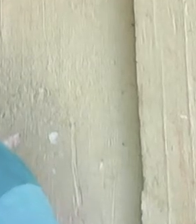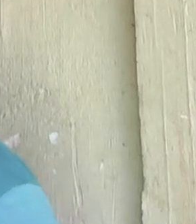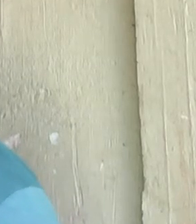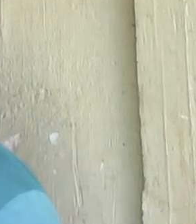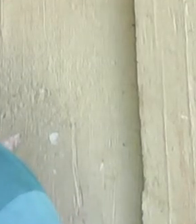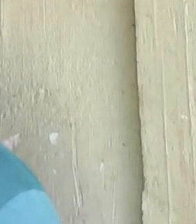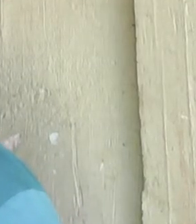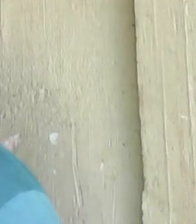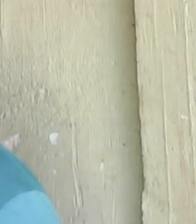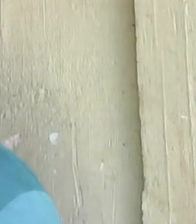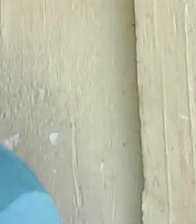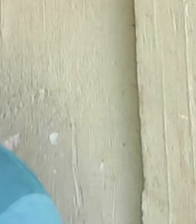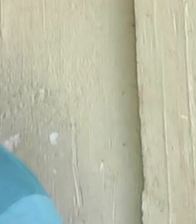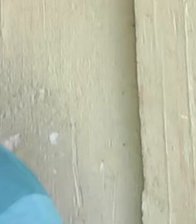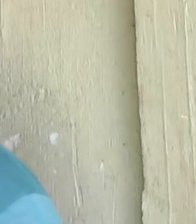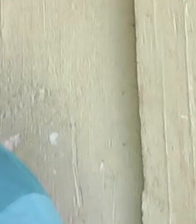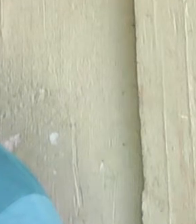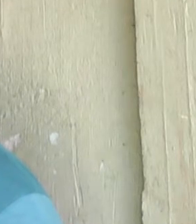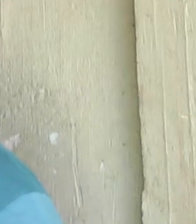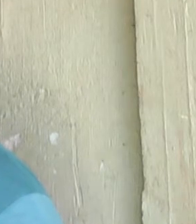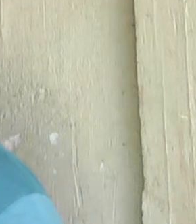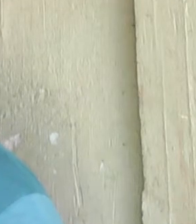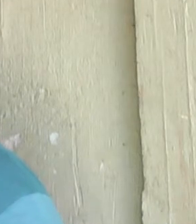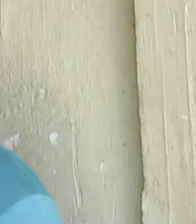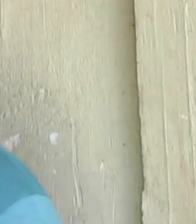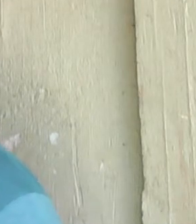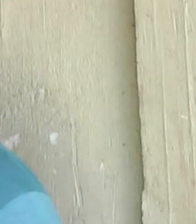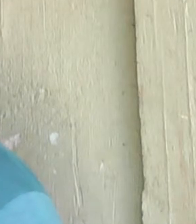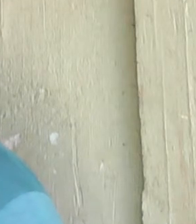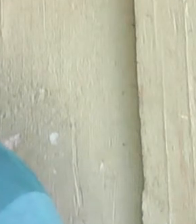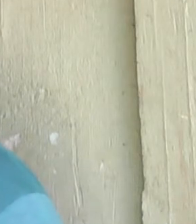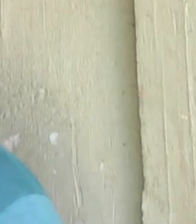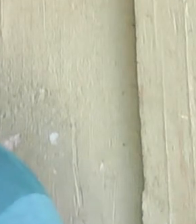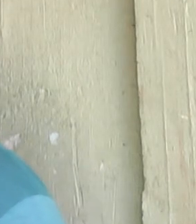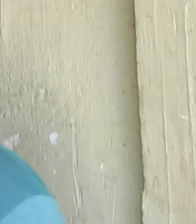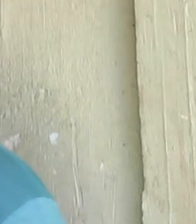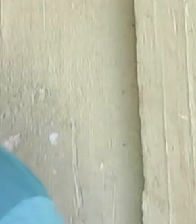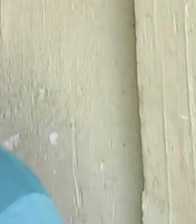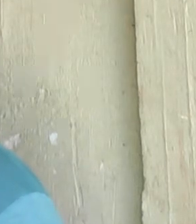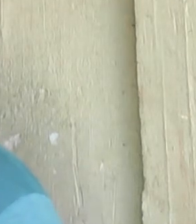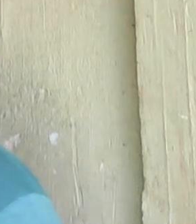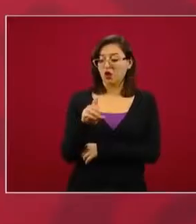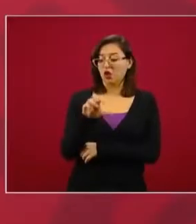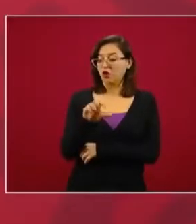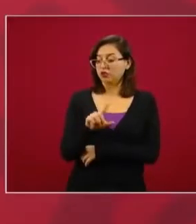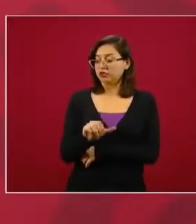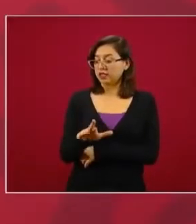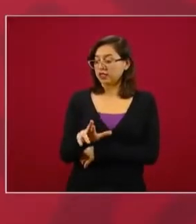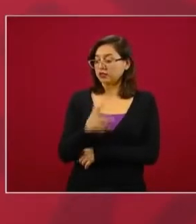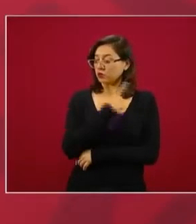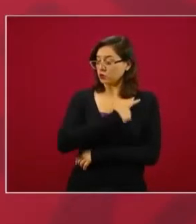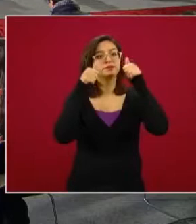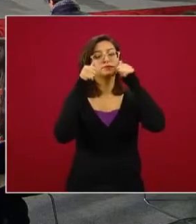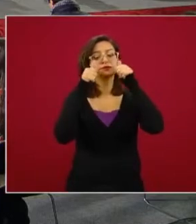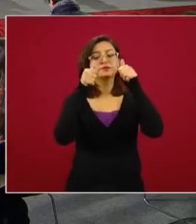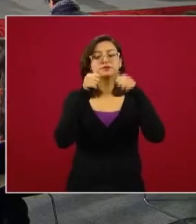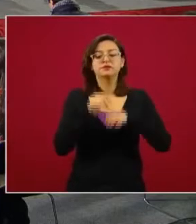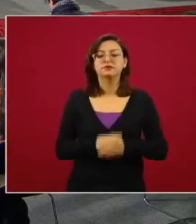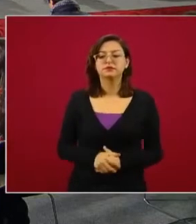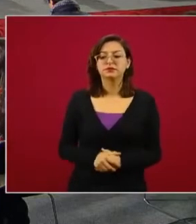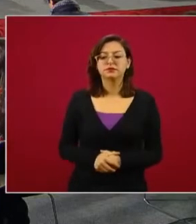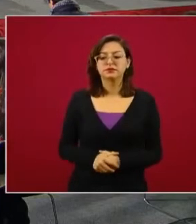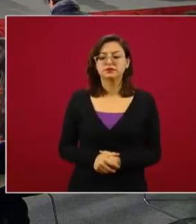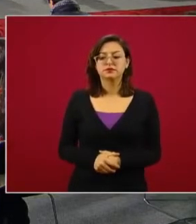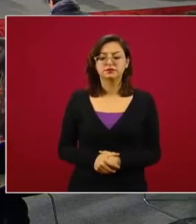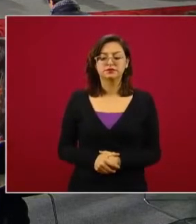pues. Ya, pues, ya no podemos trabajar, nos dieron descanso y ya casi vamos con un mes. El gobierno mexicano anunció un plan